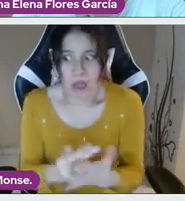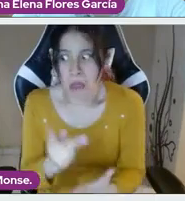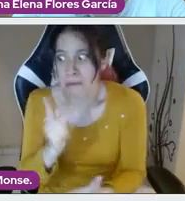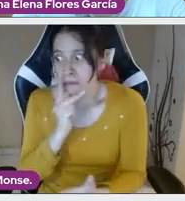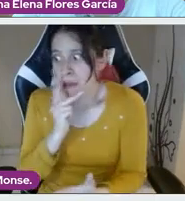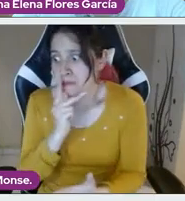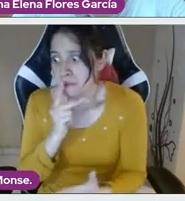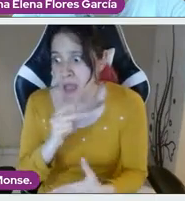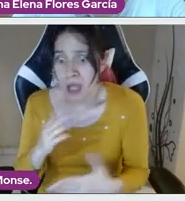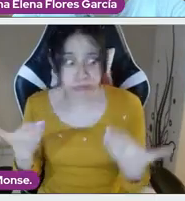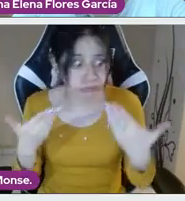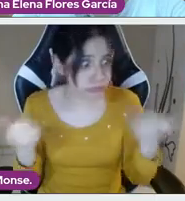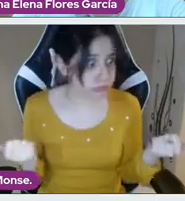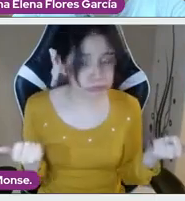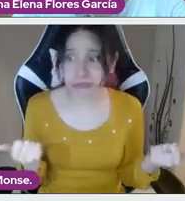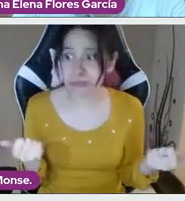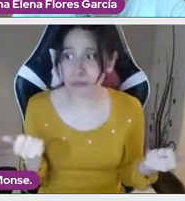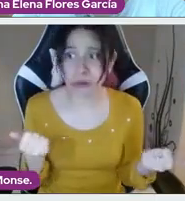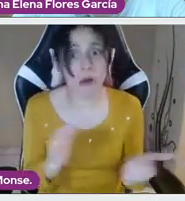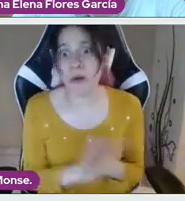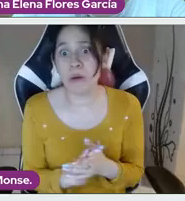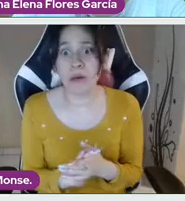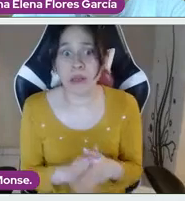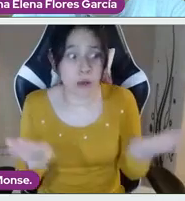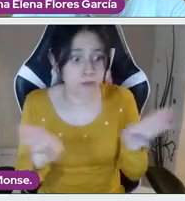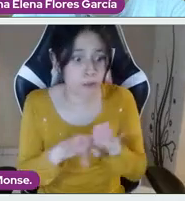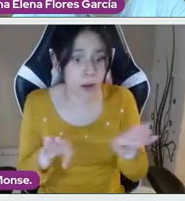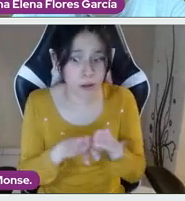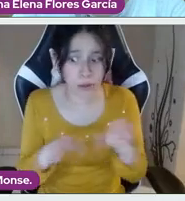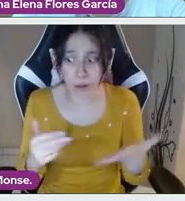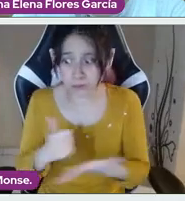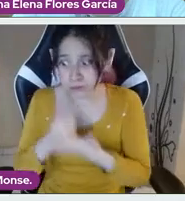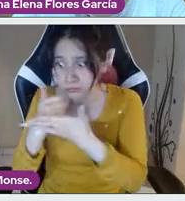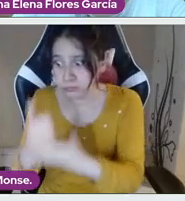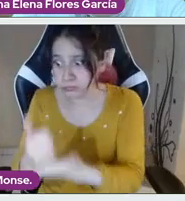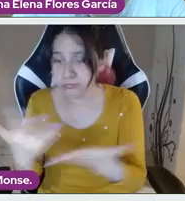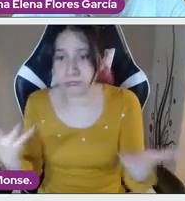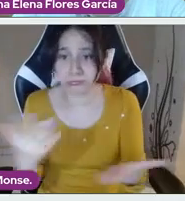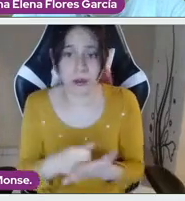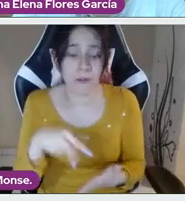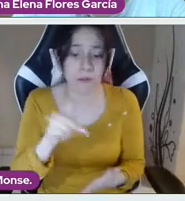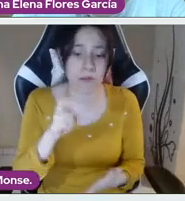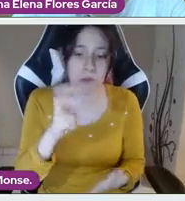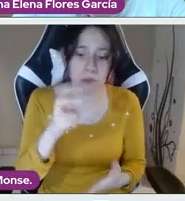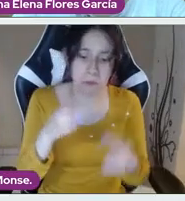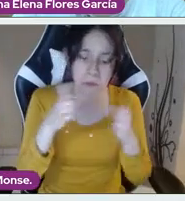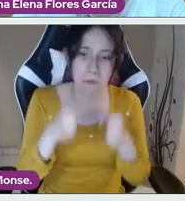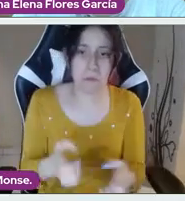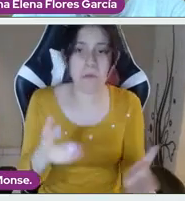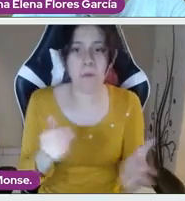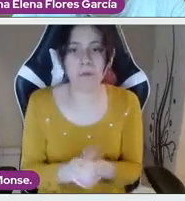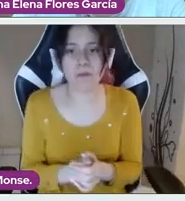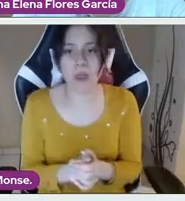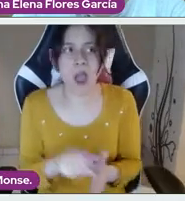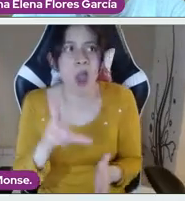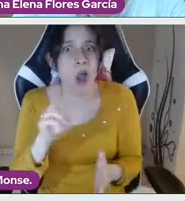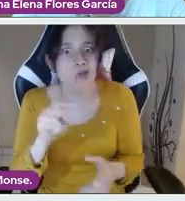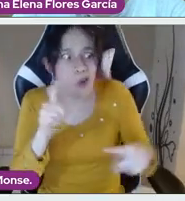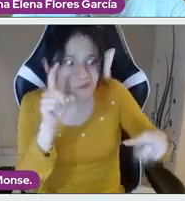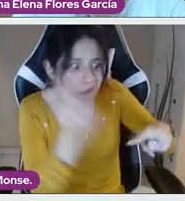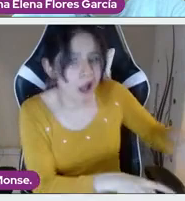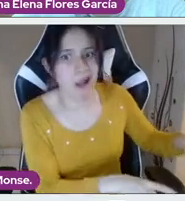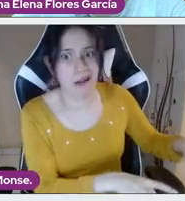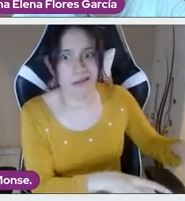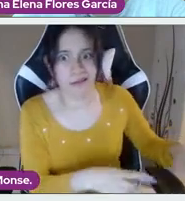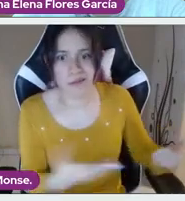se quedaron, sí tienen papá, que ya no nos acompaña en ese momento, pero ahí está, es que no tienen, no es que te lo quitaron, ya no